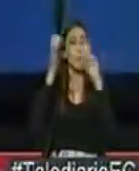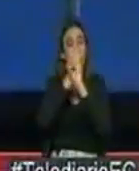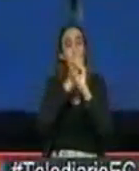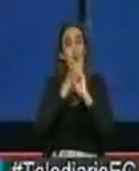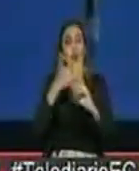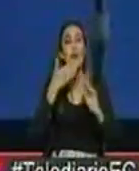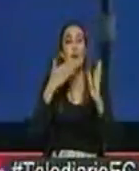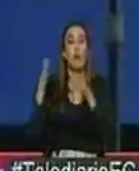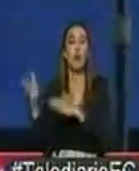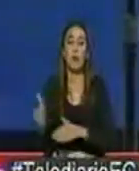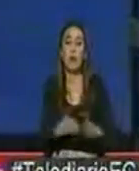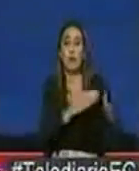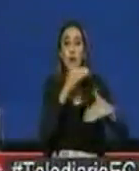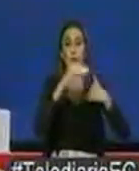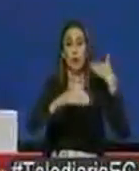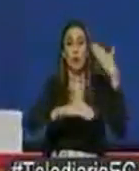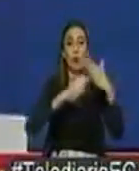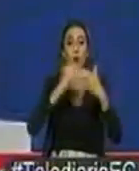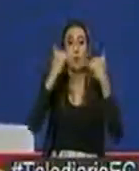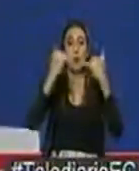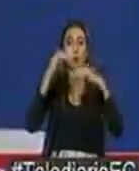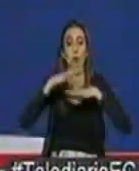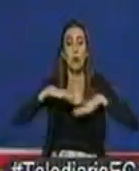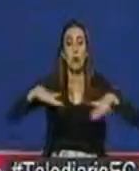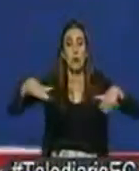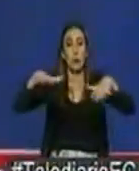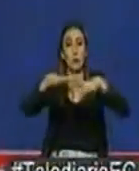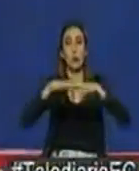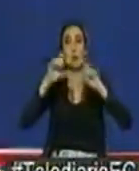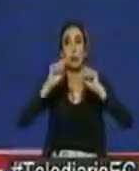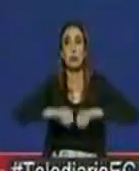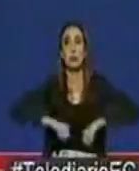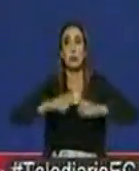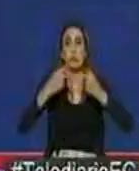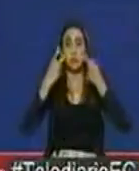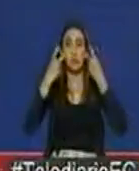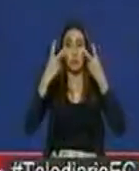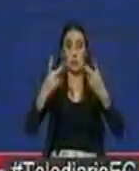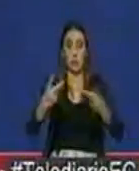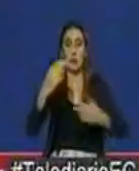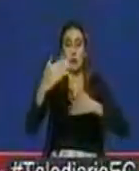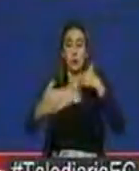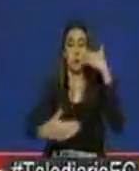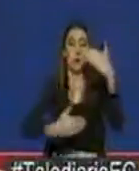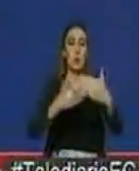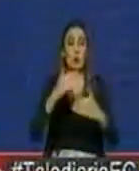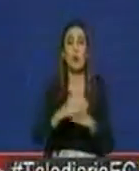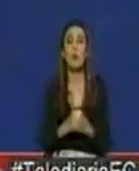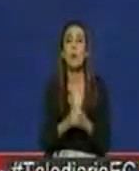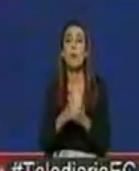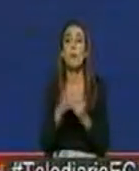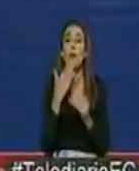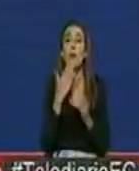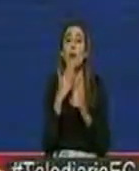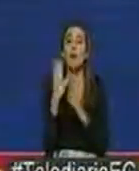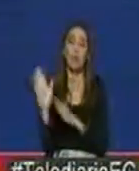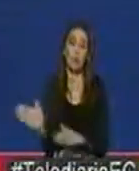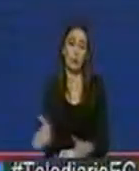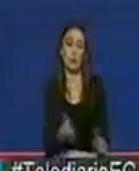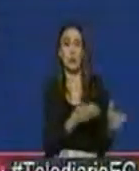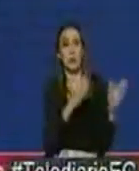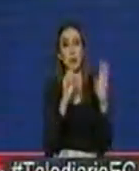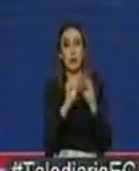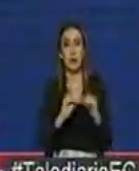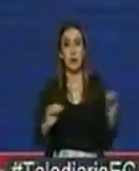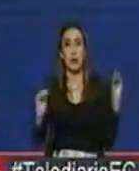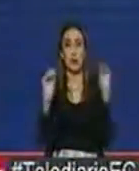para recuperar esta ciudad y para proyectarla como el destino privilegiado que siempre fue. Fue el destino privilegiado, no